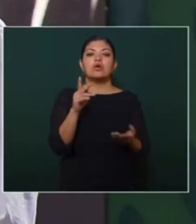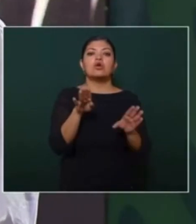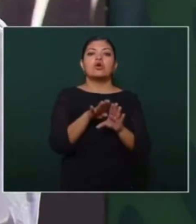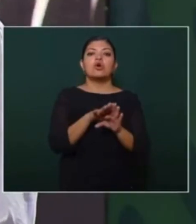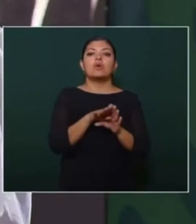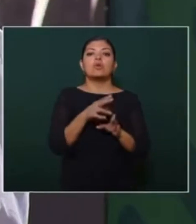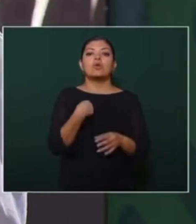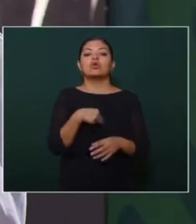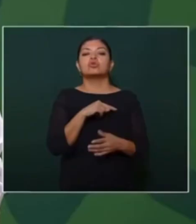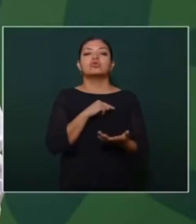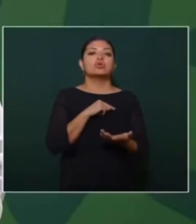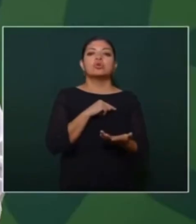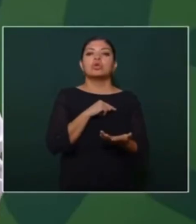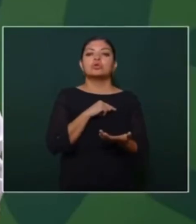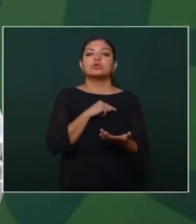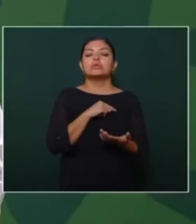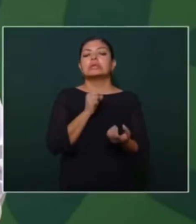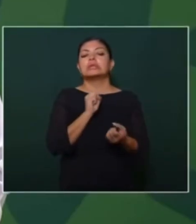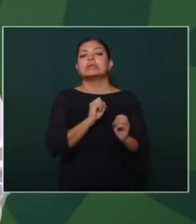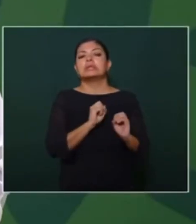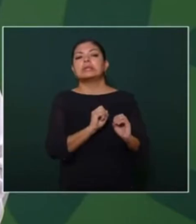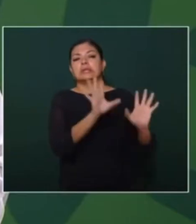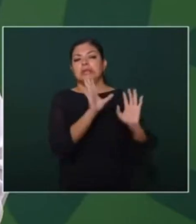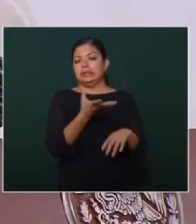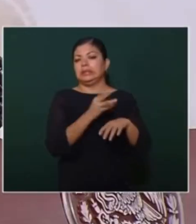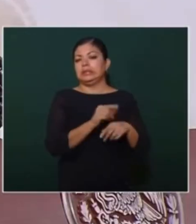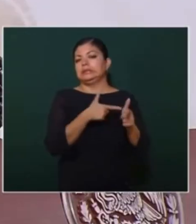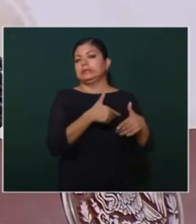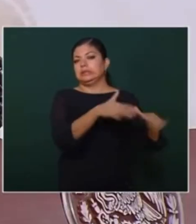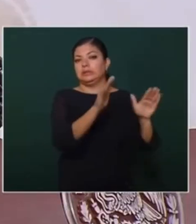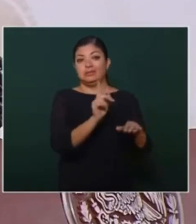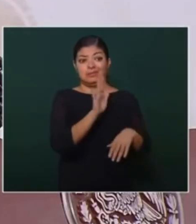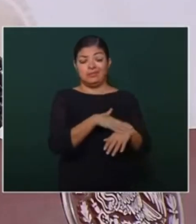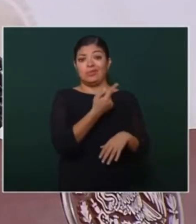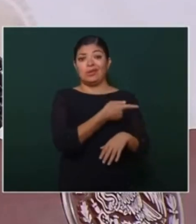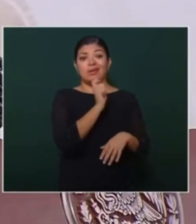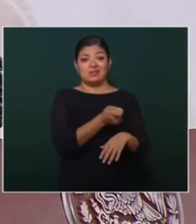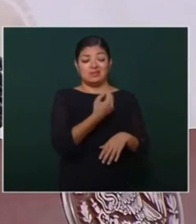ceder, porque es un asunto de principios, tiene que ver con nuestra soberanía.